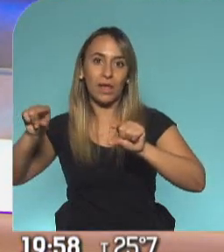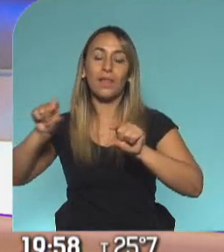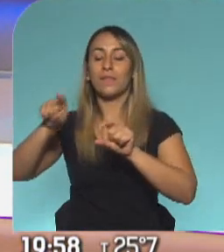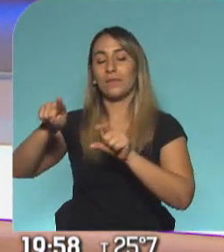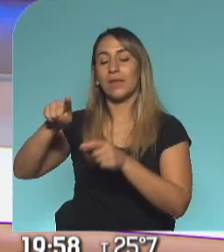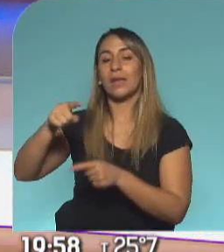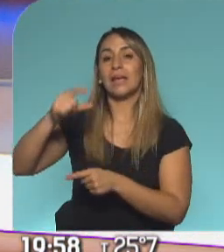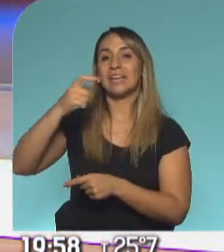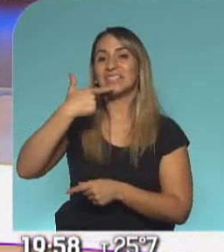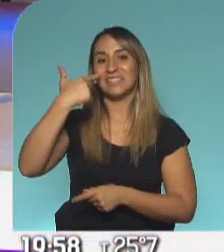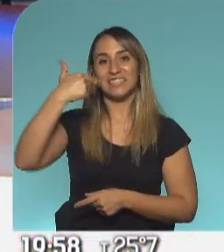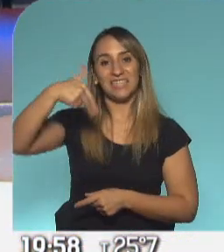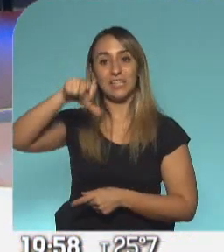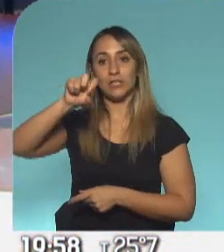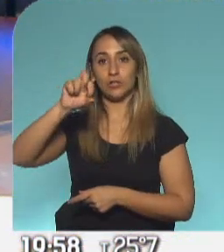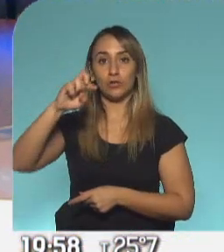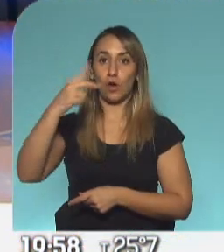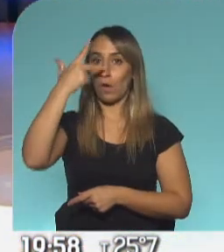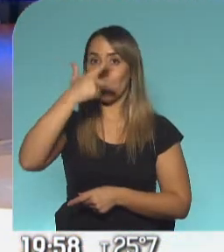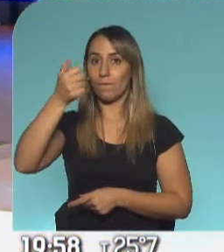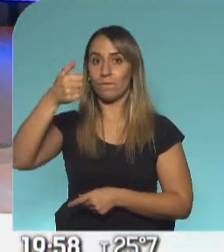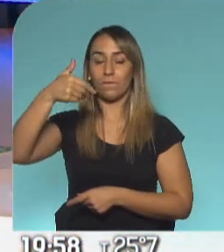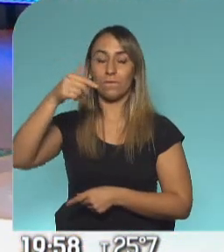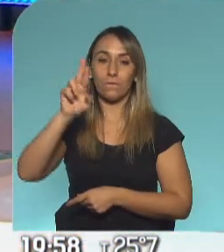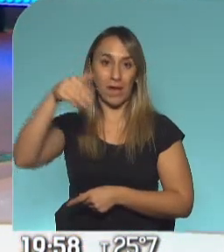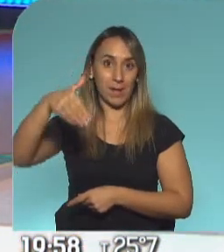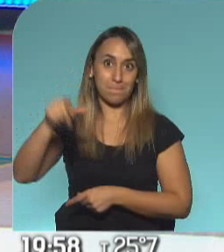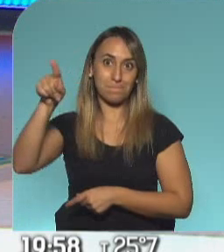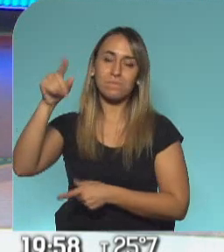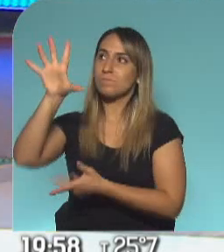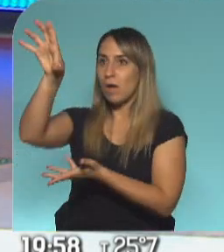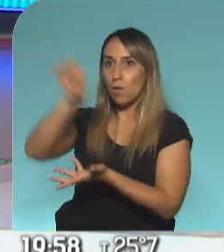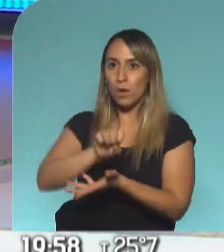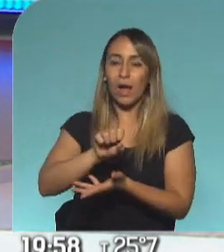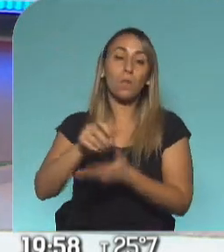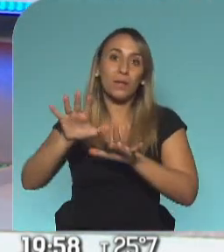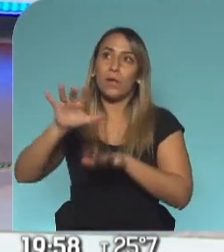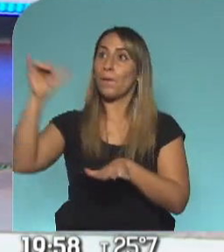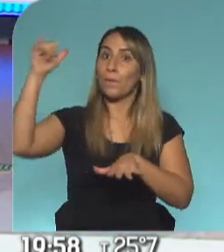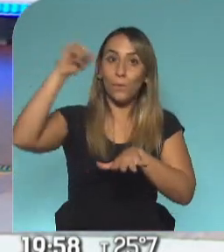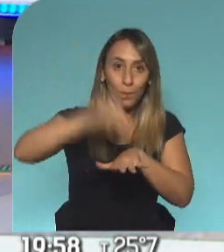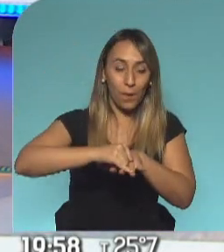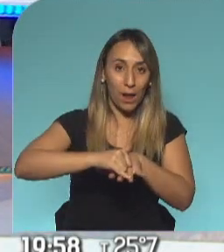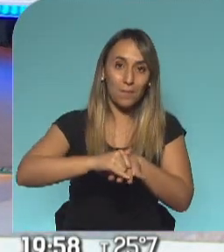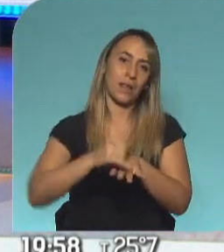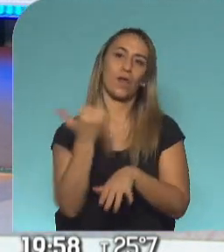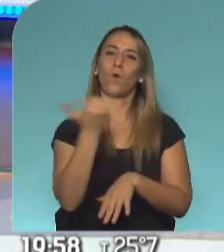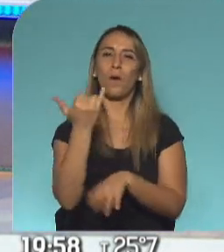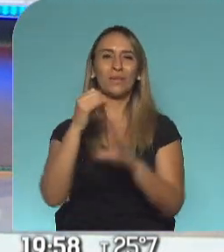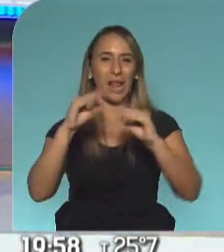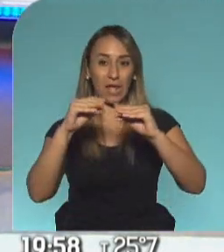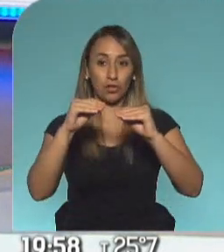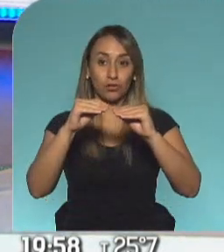la Argentina, se prevé que regrese a nuestro país el jueves cerca de la medianoche. Esta nueva partida de